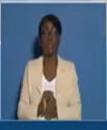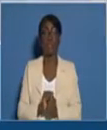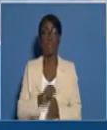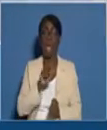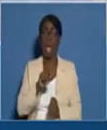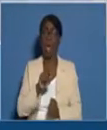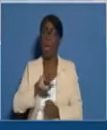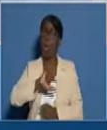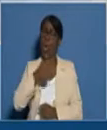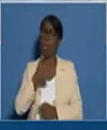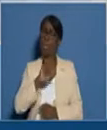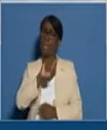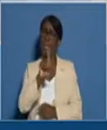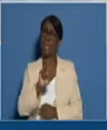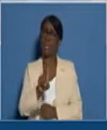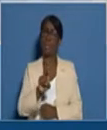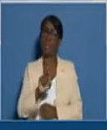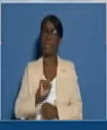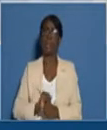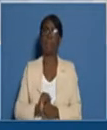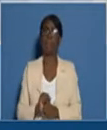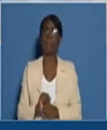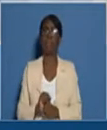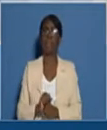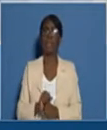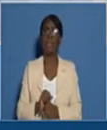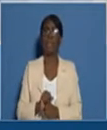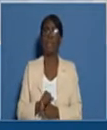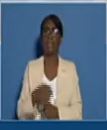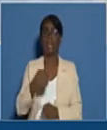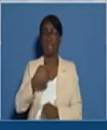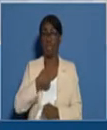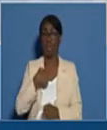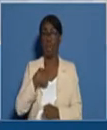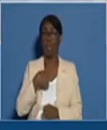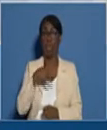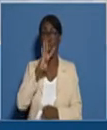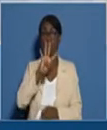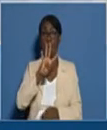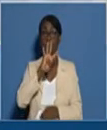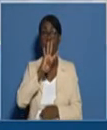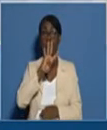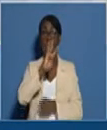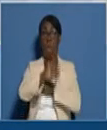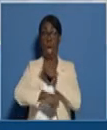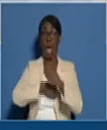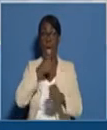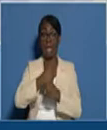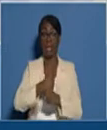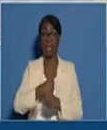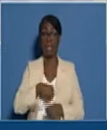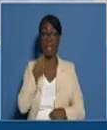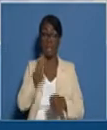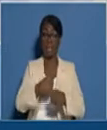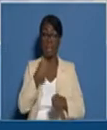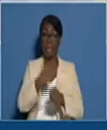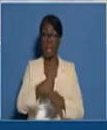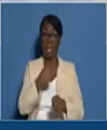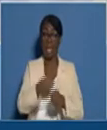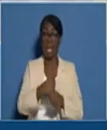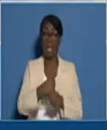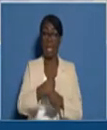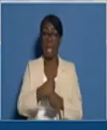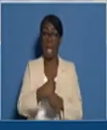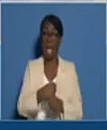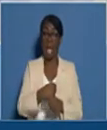otra pregunta y dice, si tengo 4 años de estar laborando y me están obligando o